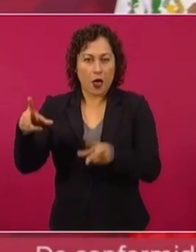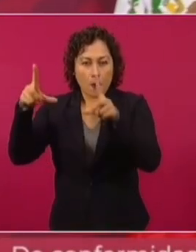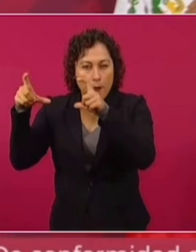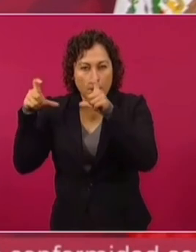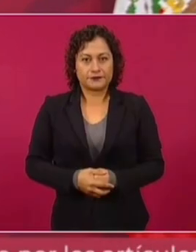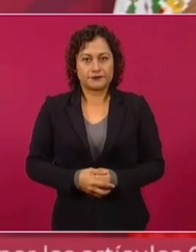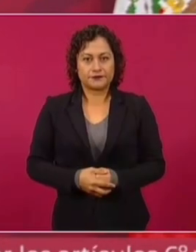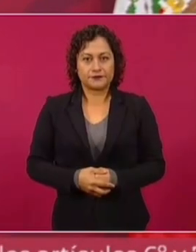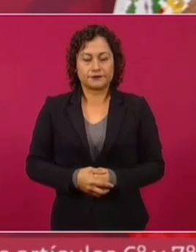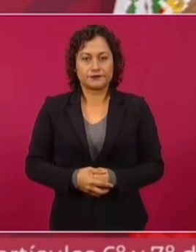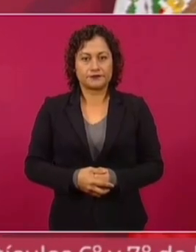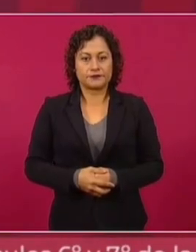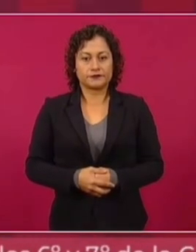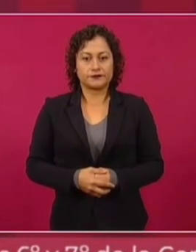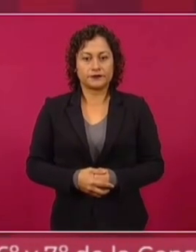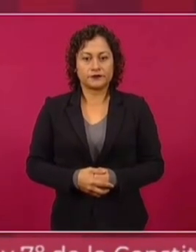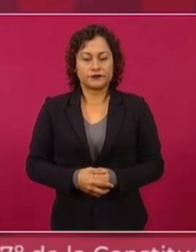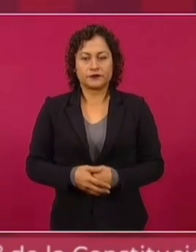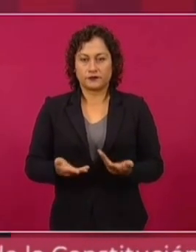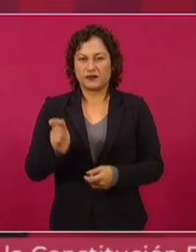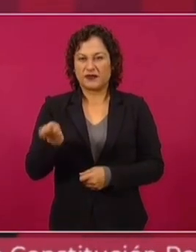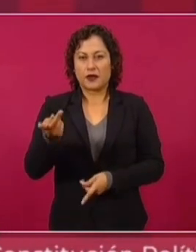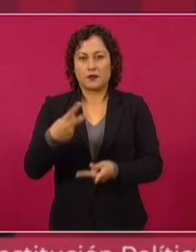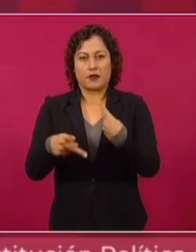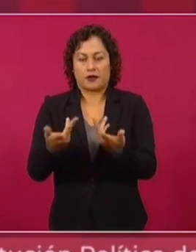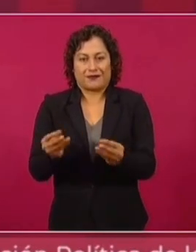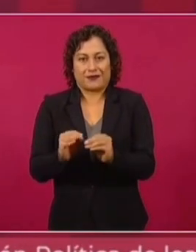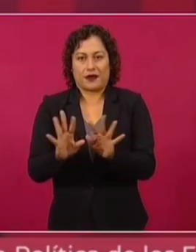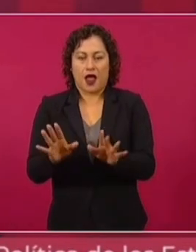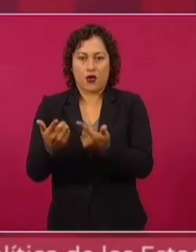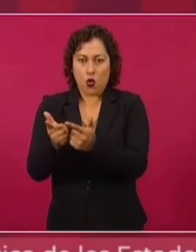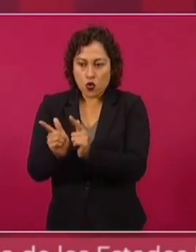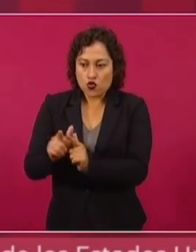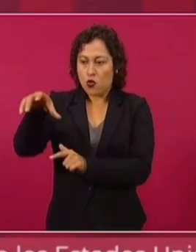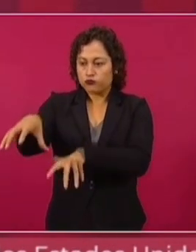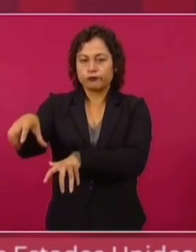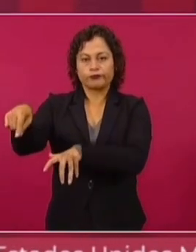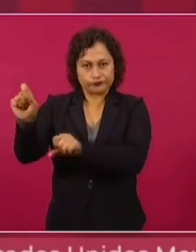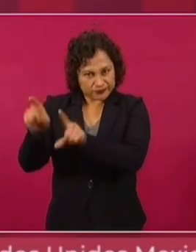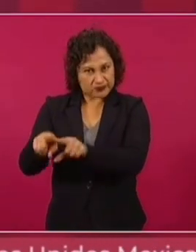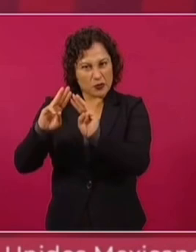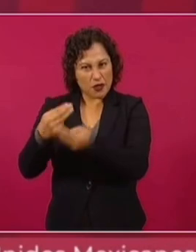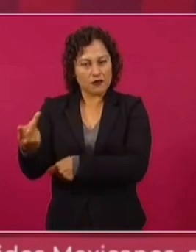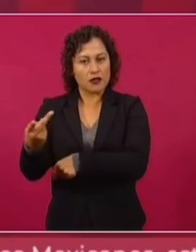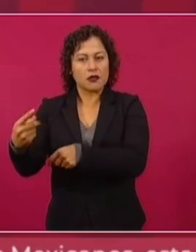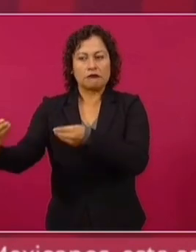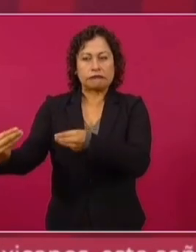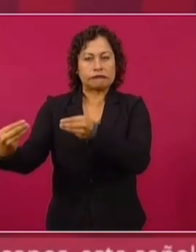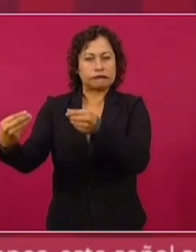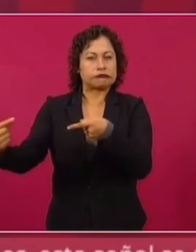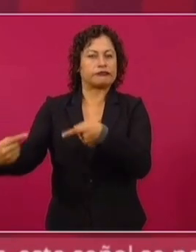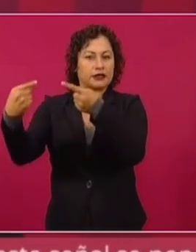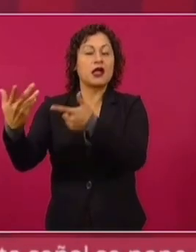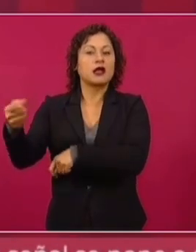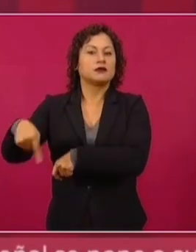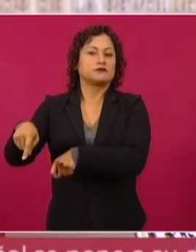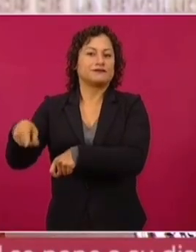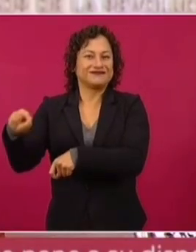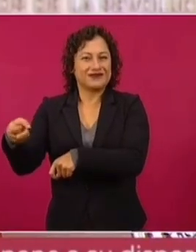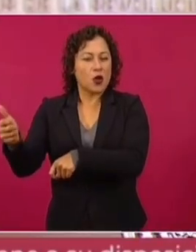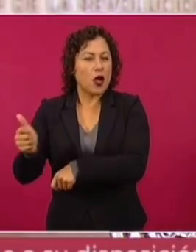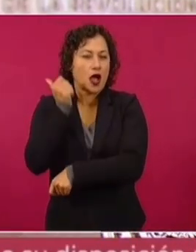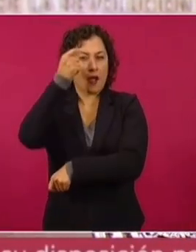propagandístico. Y es un enfrentamiento de grupos, pero también hay mucho de provocación. Es que